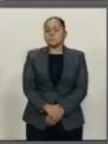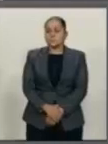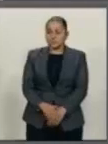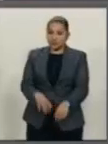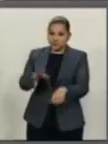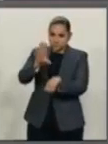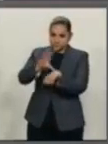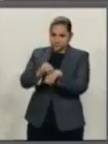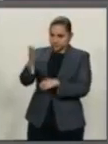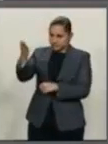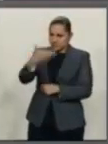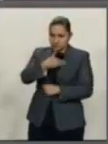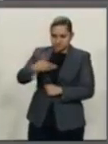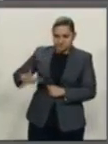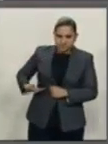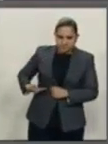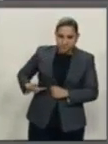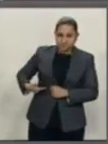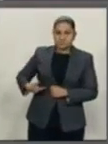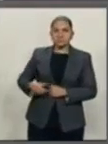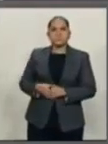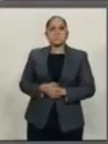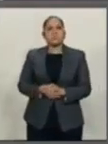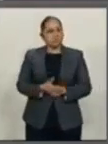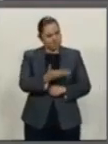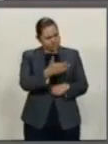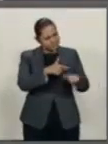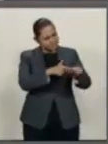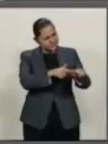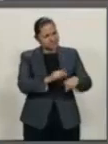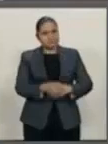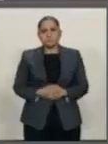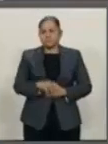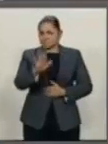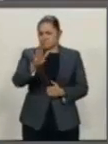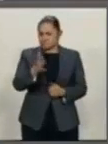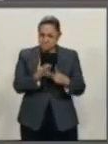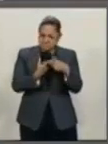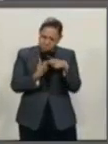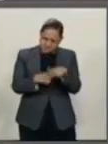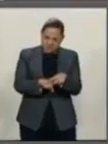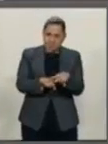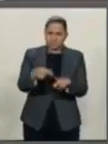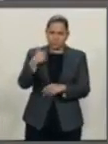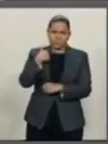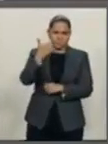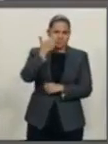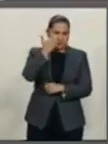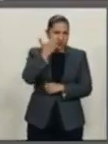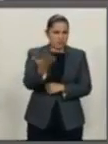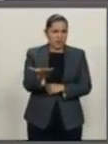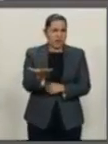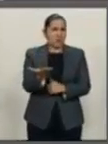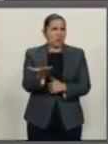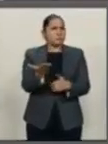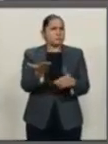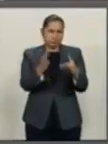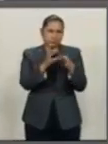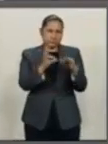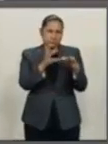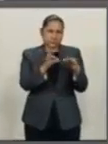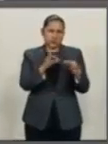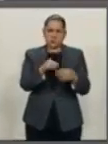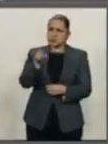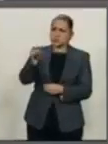Con su venia, presidenta. Adelante. De entrada, a mí me gustaría la posibilidad de que dejáramos de llamarle